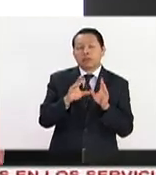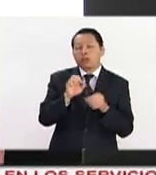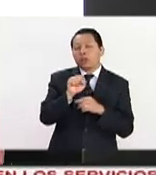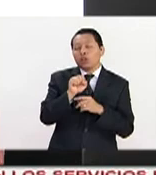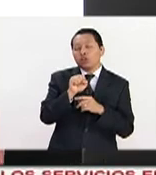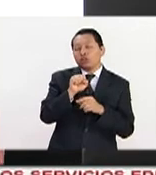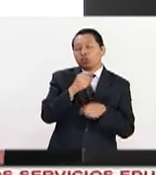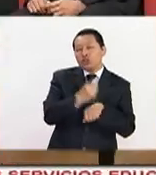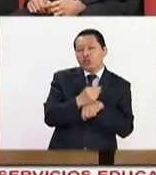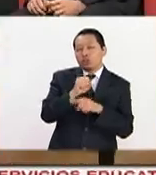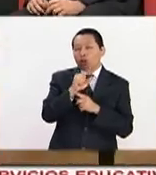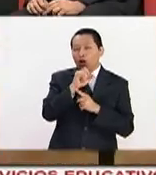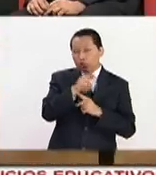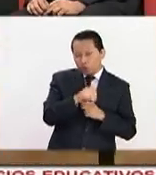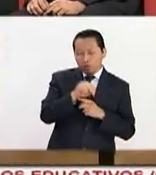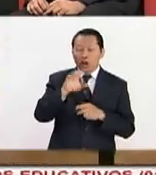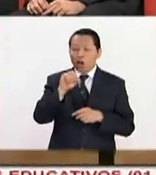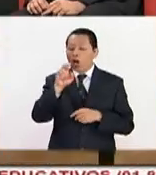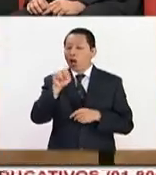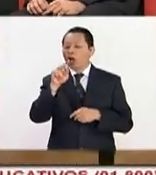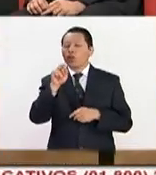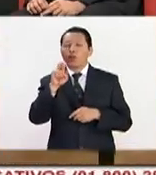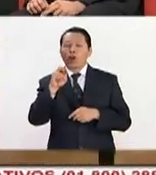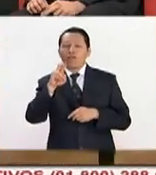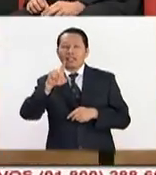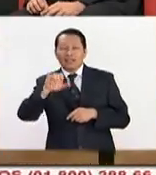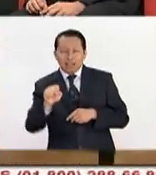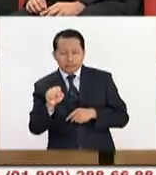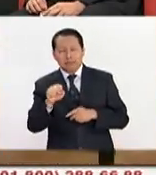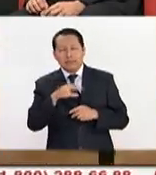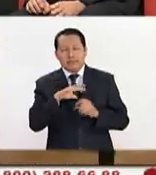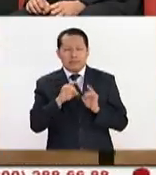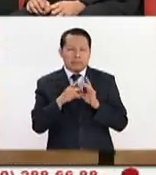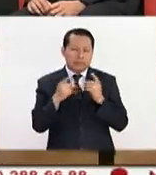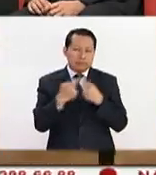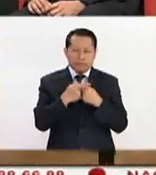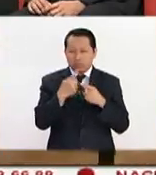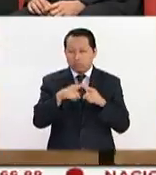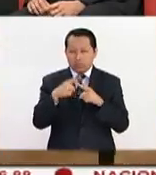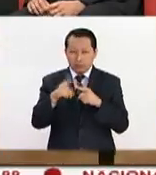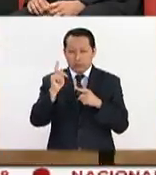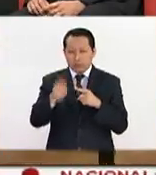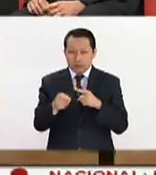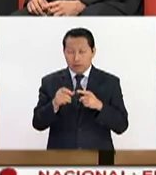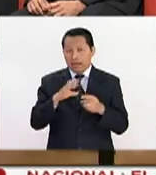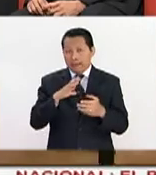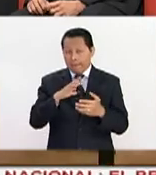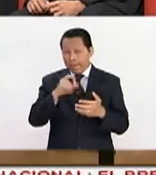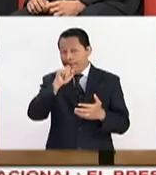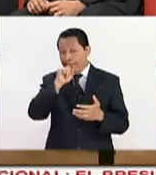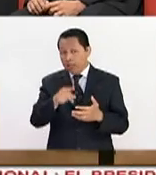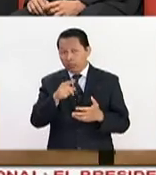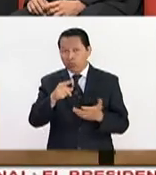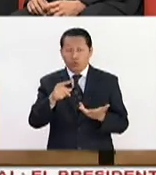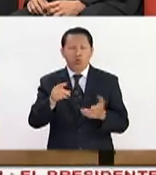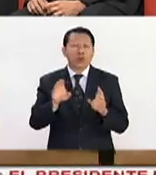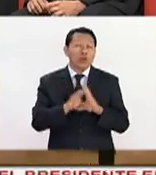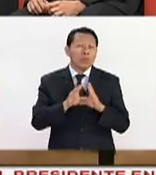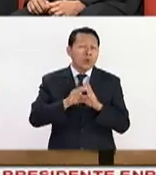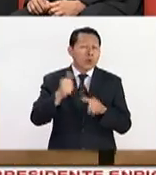duda despiertan una incertidumbre muy importante. Pero insisto, las posiciones que se van a verter en